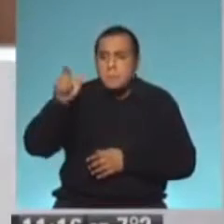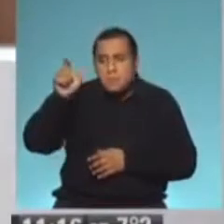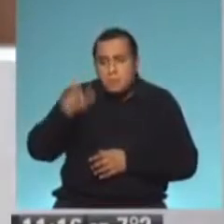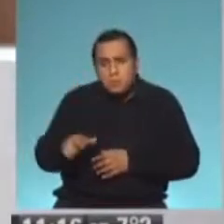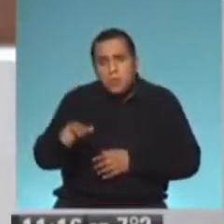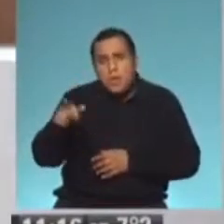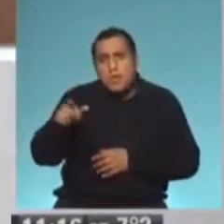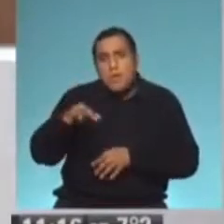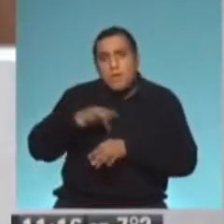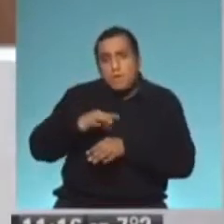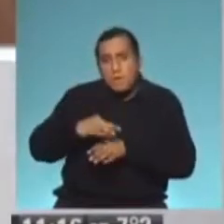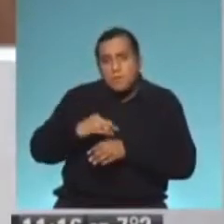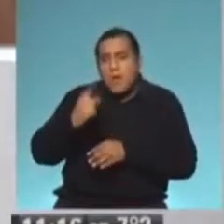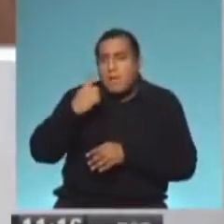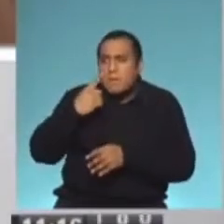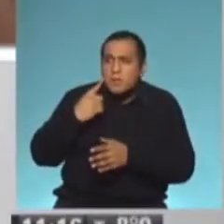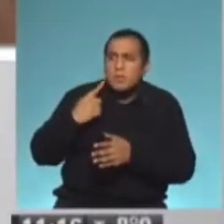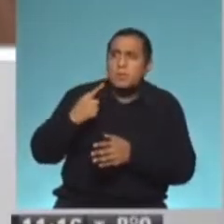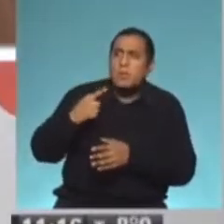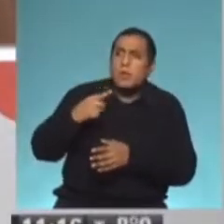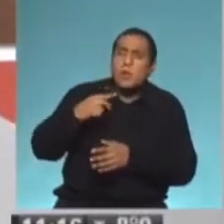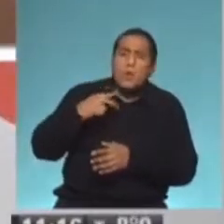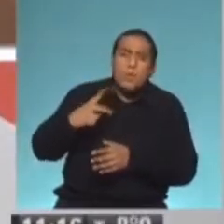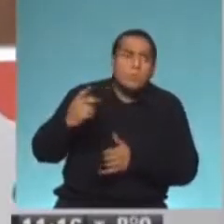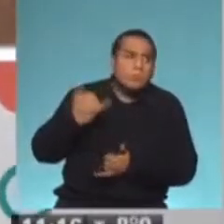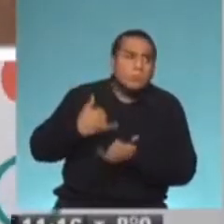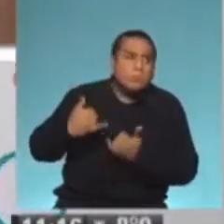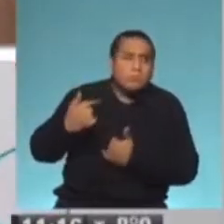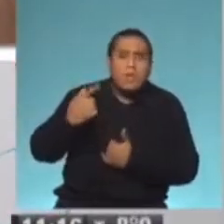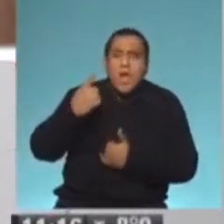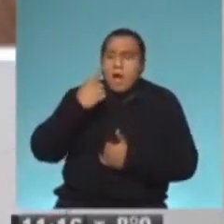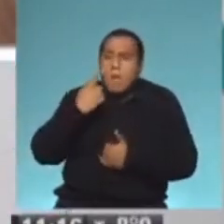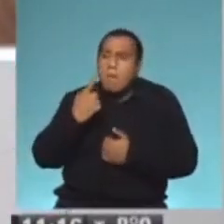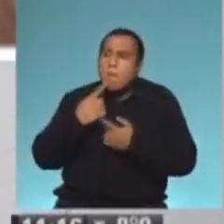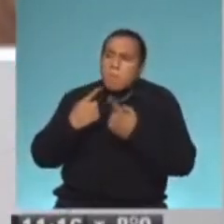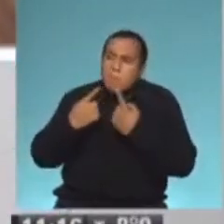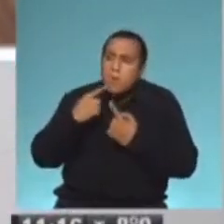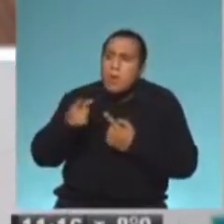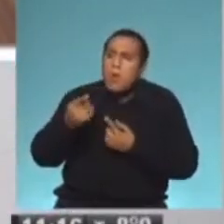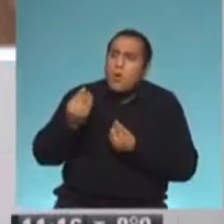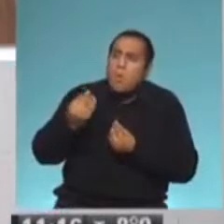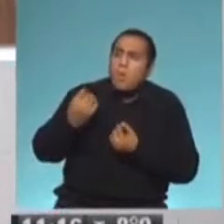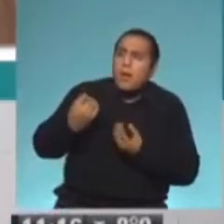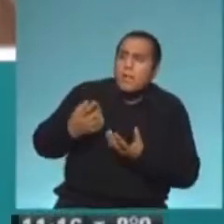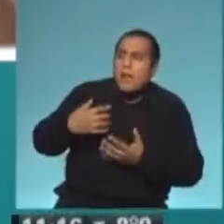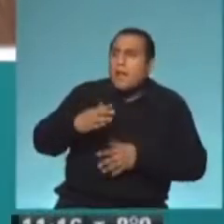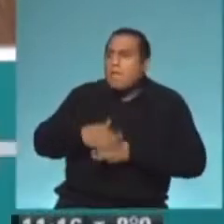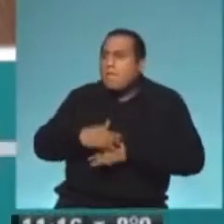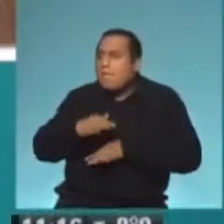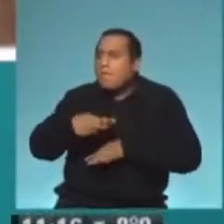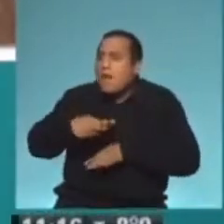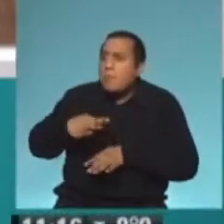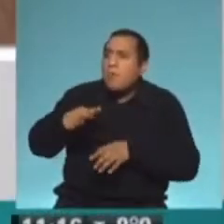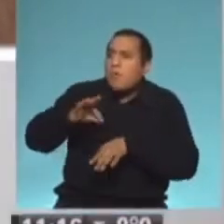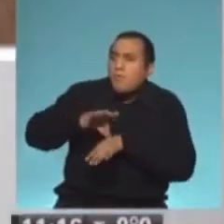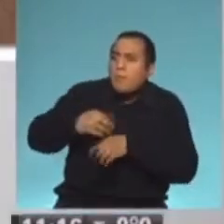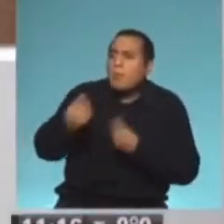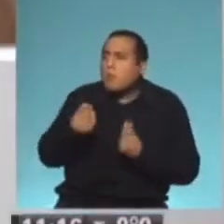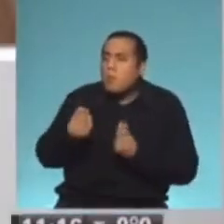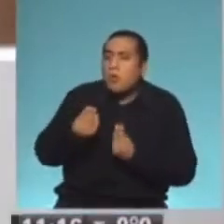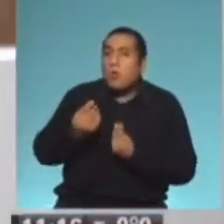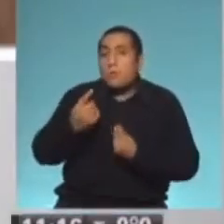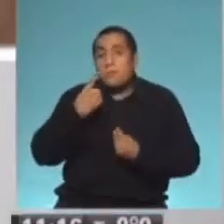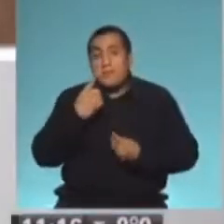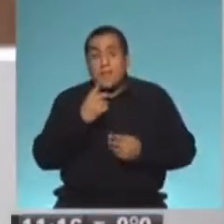manera poder dirimir las cuestiones que se pudieran presentar para el paciente. El hospital tiene 200